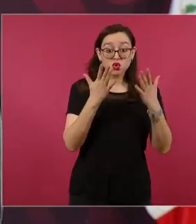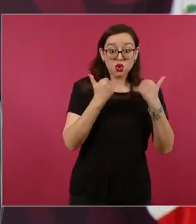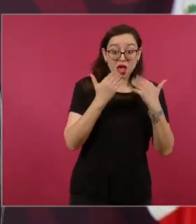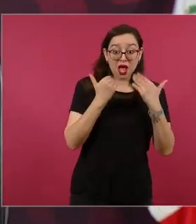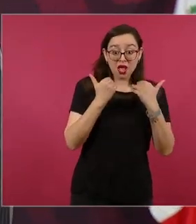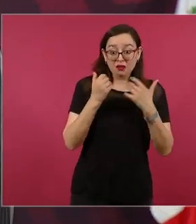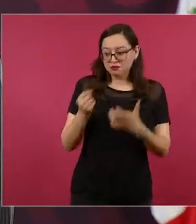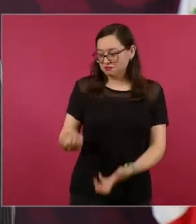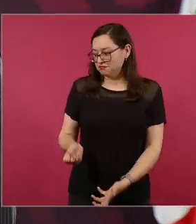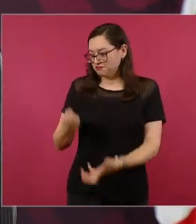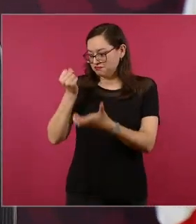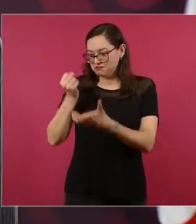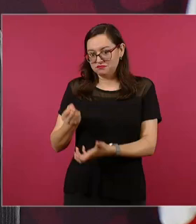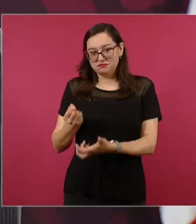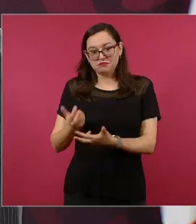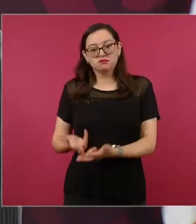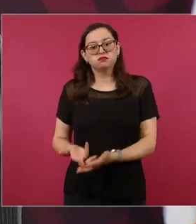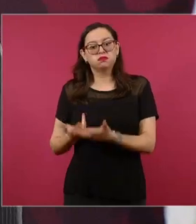Le voy a mostrar